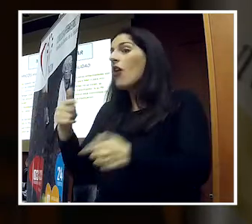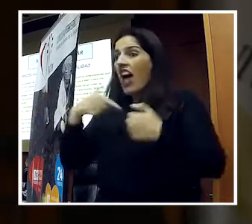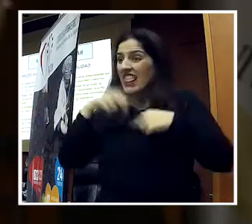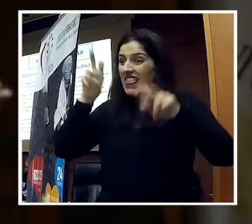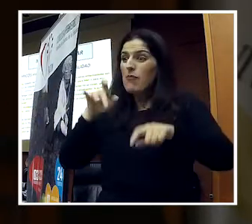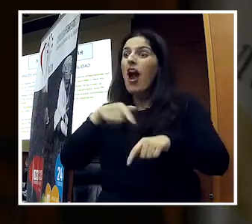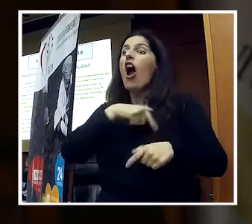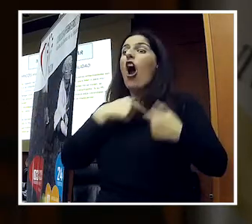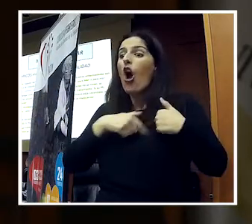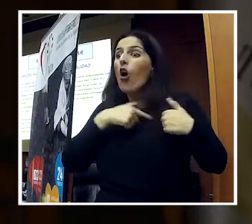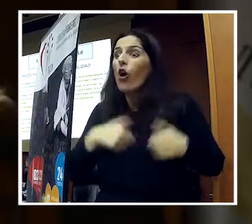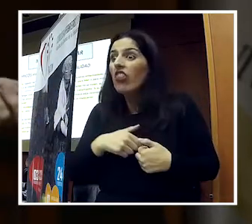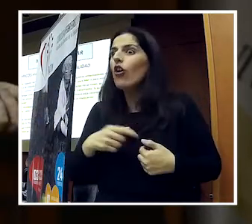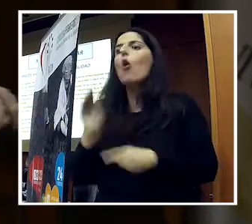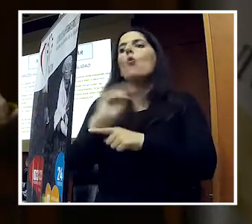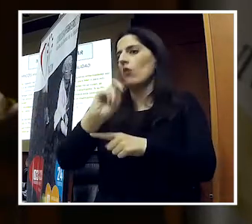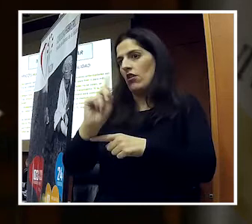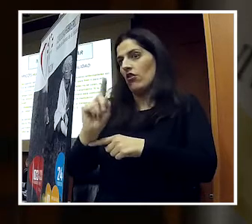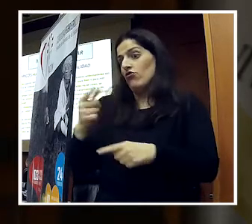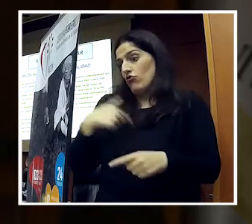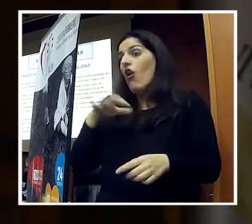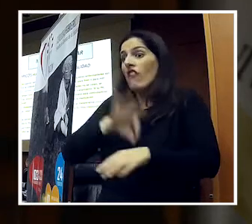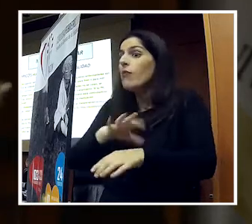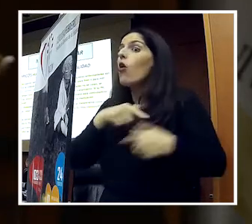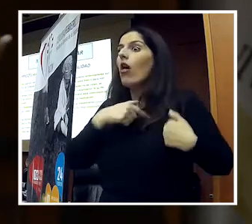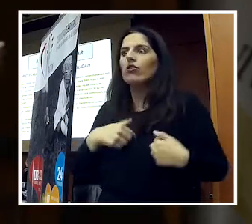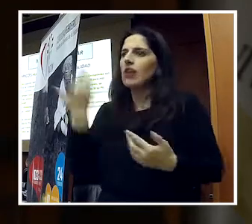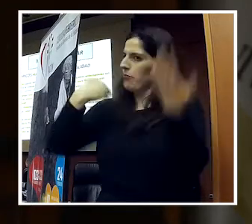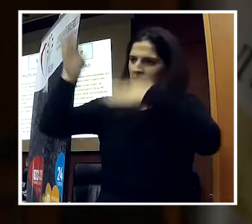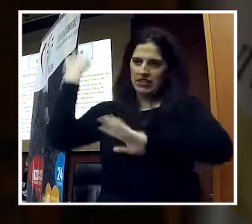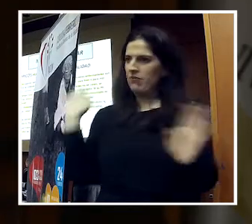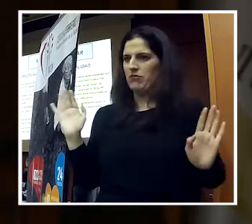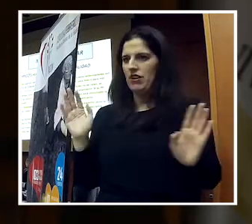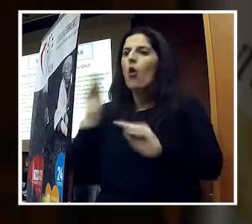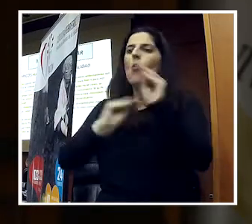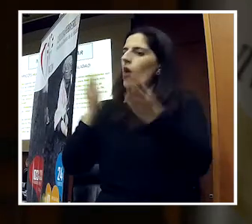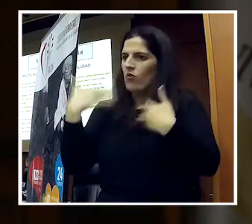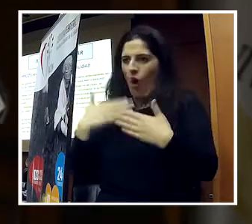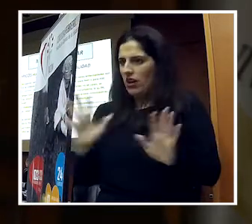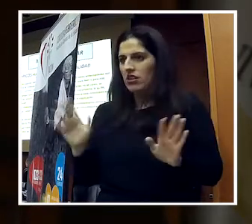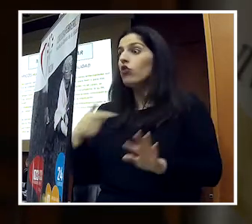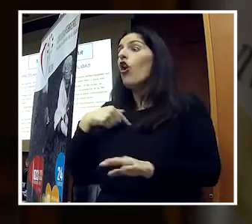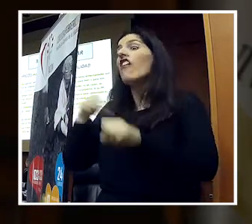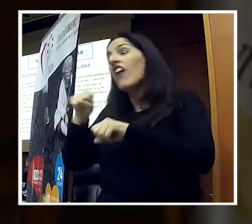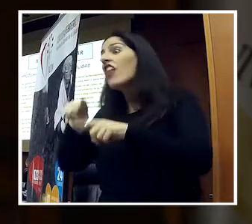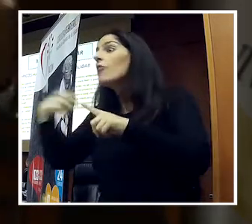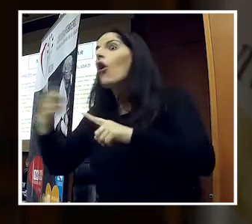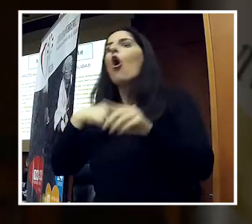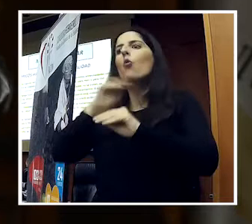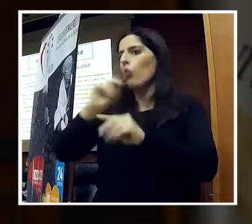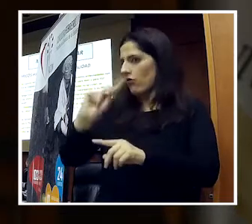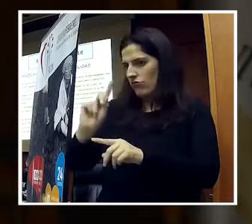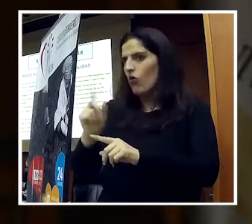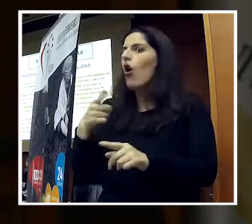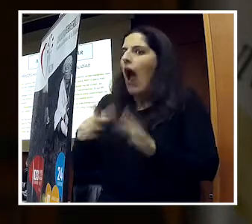se controlan con la medicación, por tanto no dejemos nunca de tomarlas, ¿no? Lo mismo, por favor, vamos a hacer la cumplimentación correcta, ¿no? Si es verdad que a lo